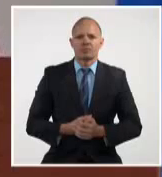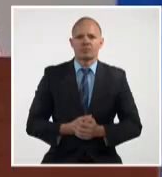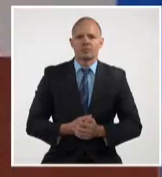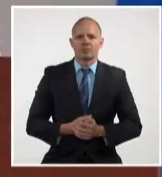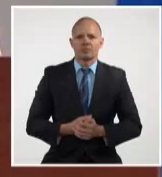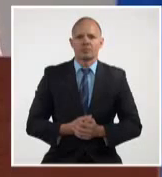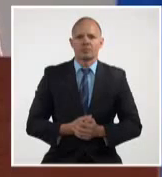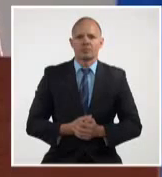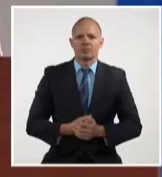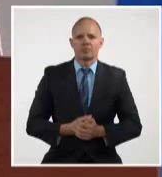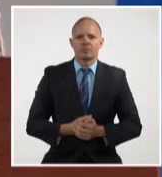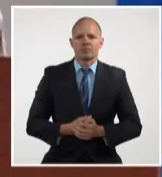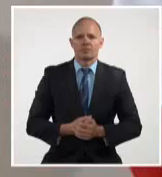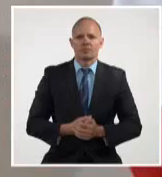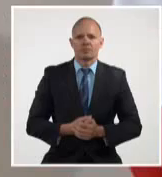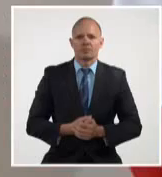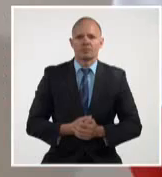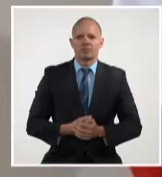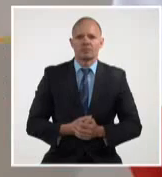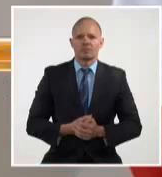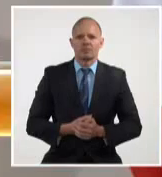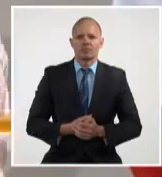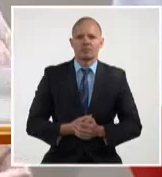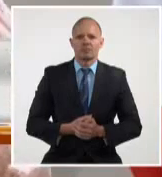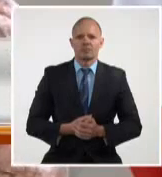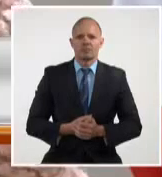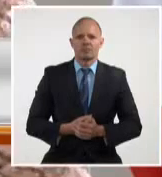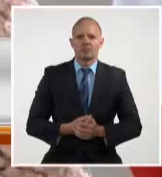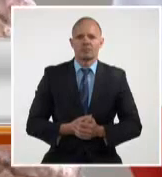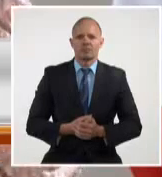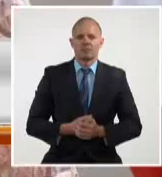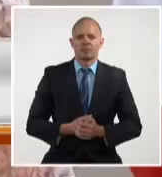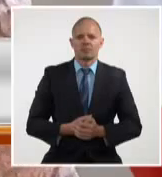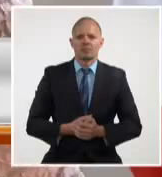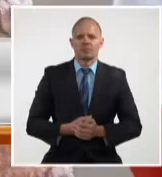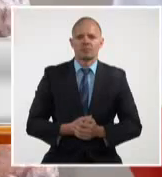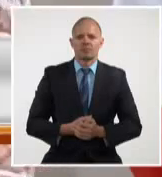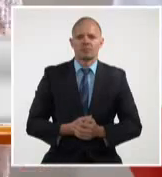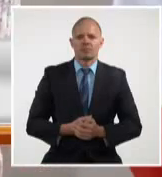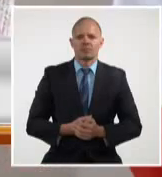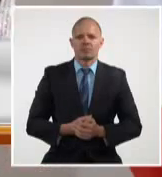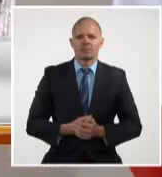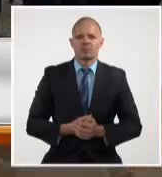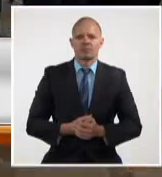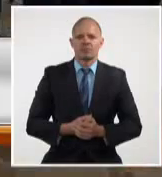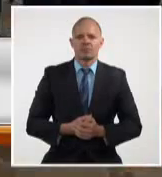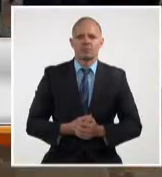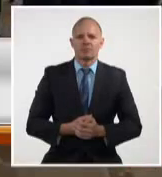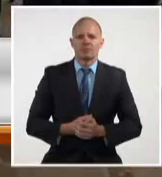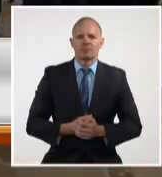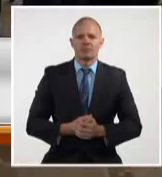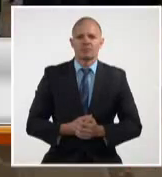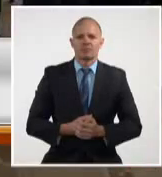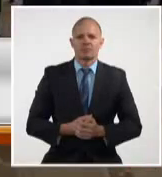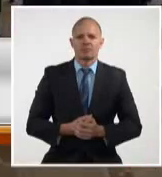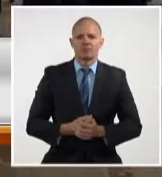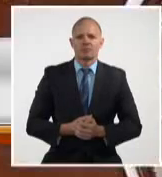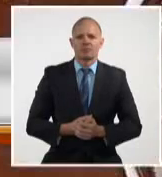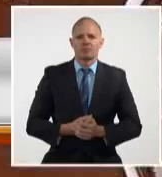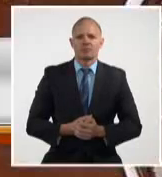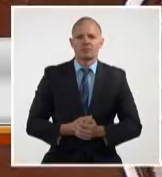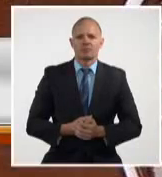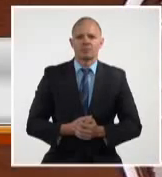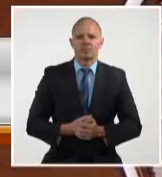incluyendo energías renovables y avance, autosuficiencia sanitaria y comercio e inversión, combate al